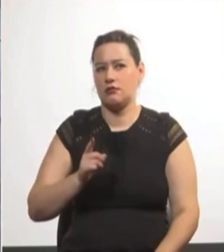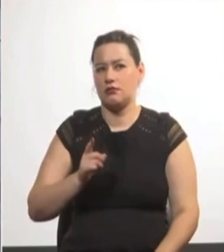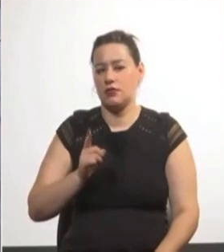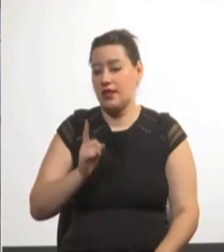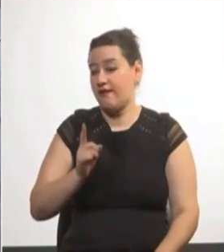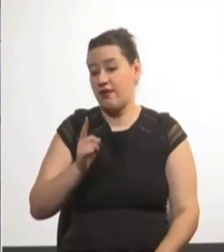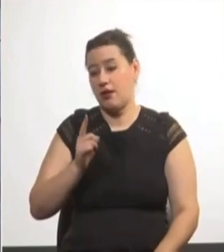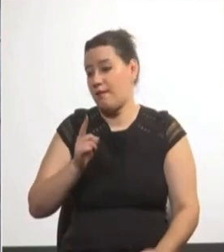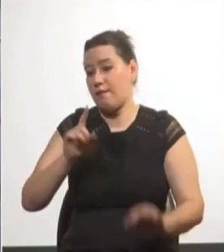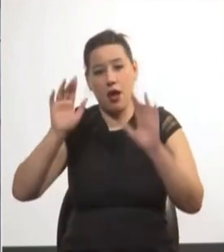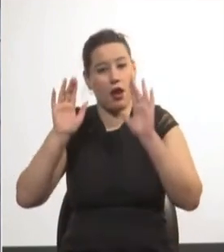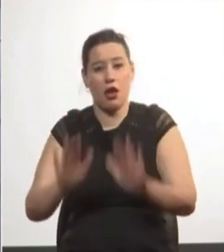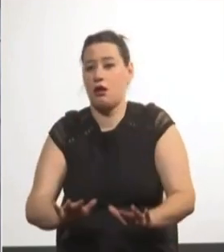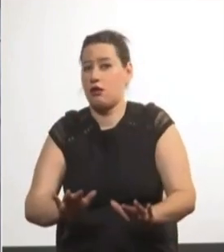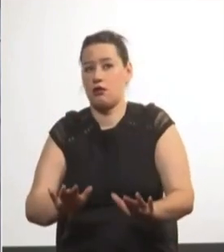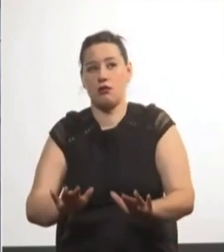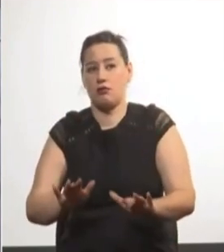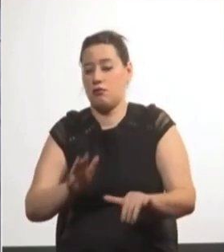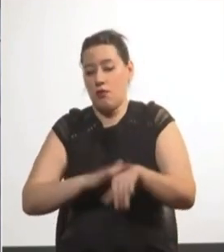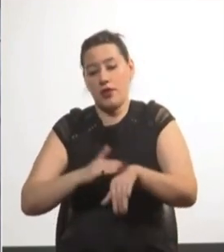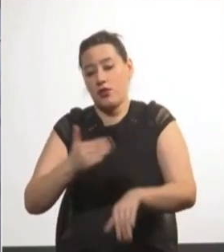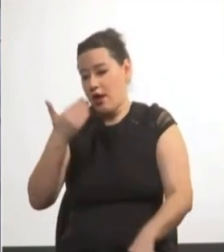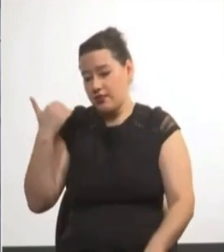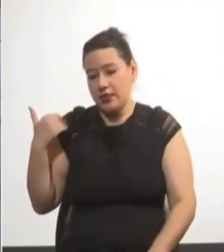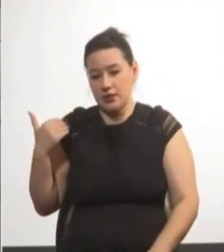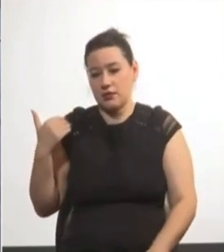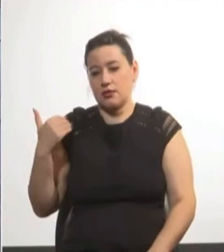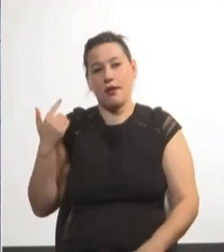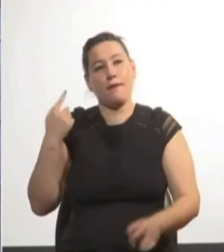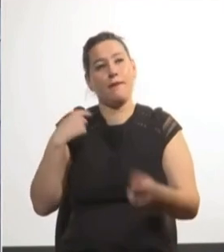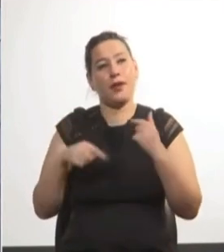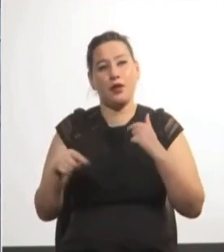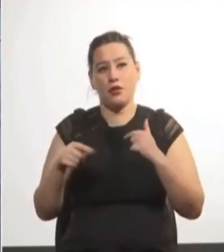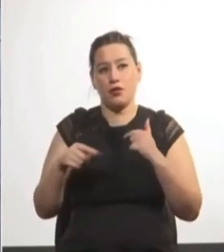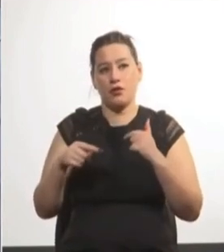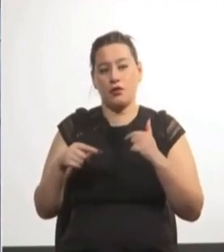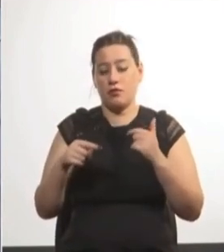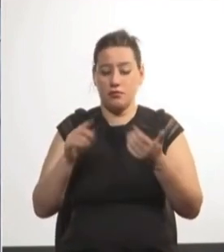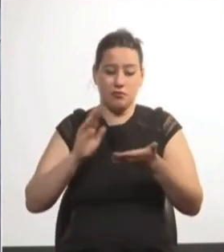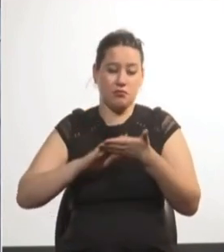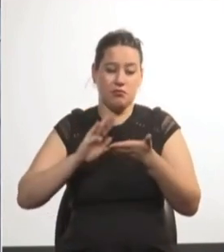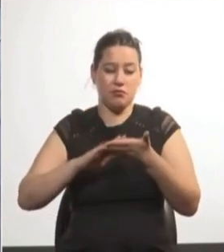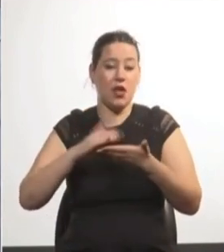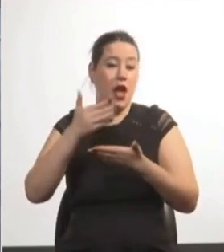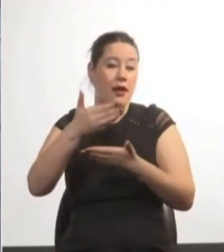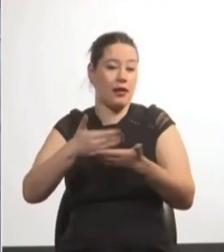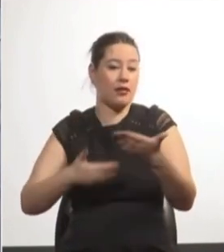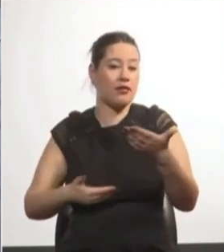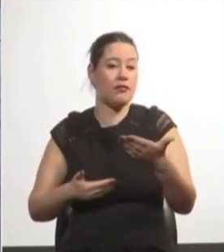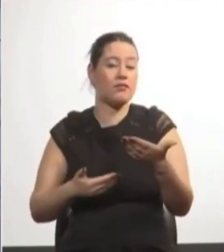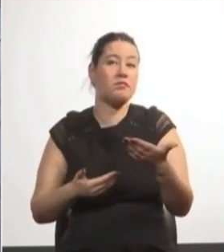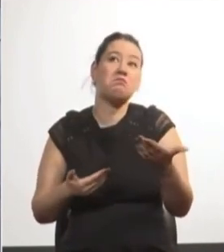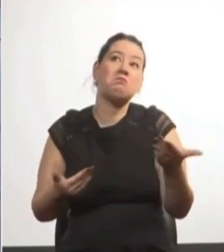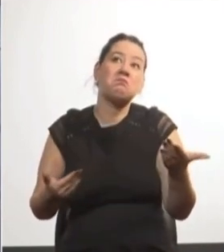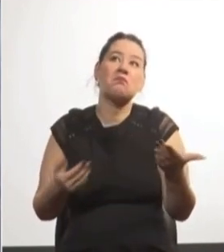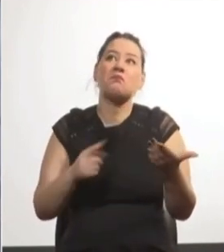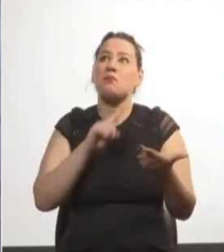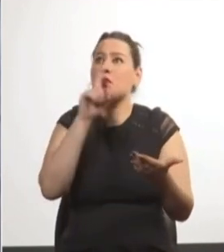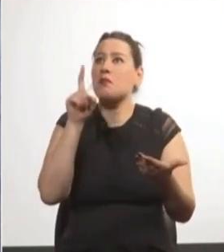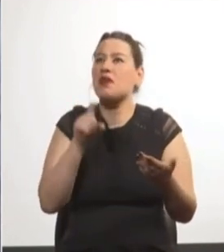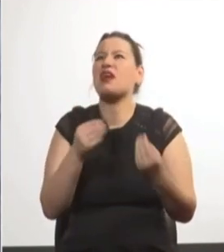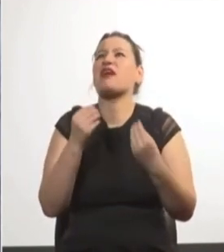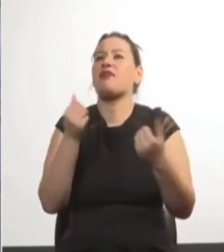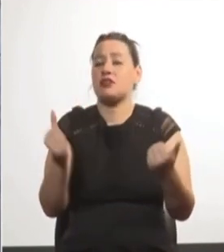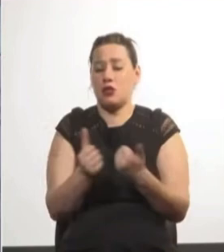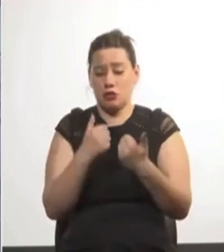paradas de alguna manera en su momento. Pero como todo eso queda escrito, yo me pregunto qué es lo que tenemos que hacer. Yo voy a hablar